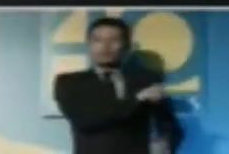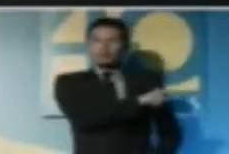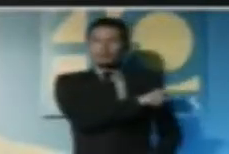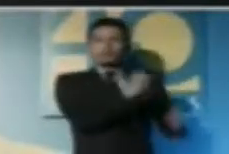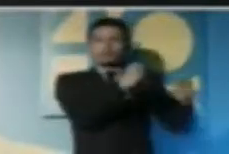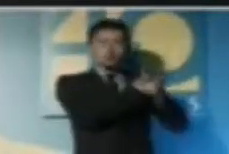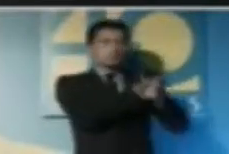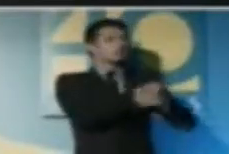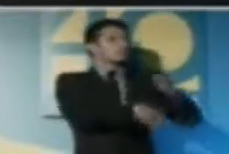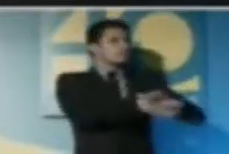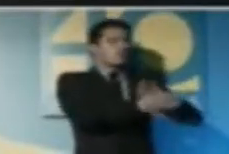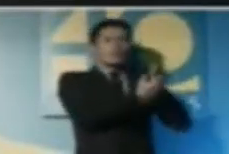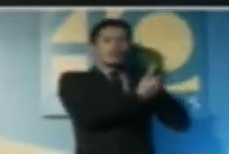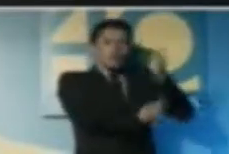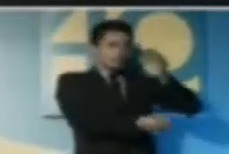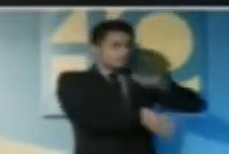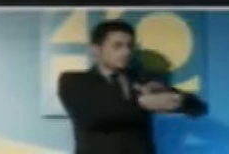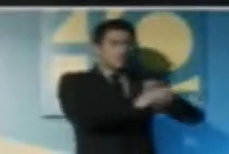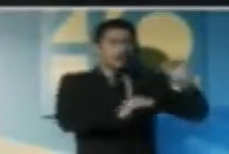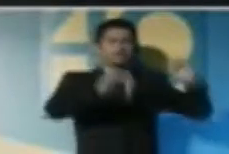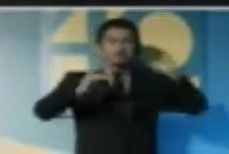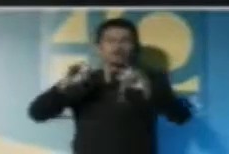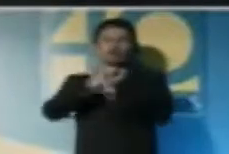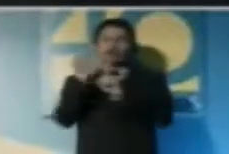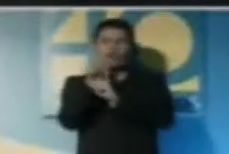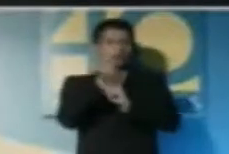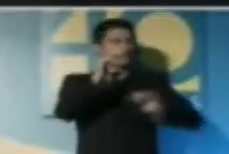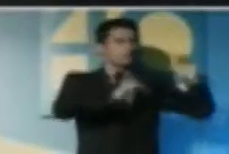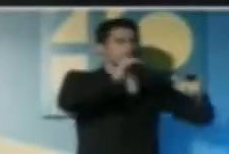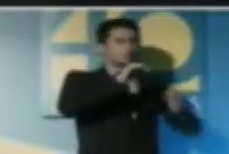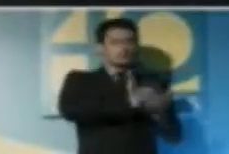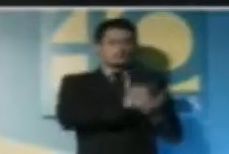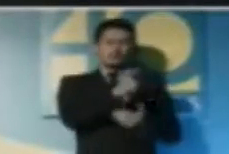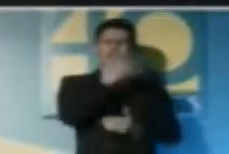pobreza persiste y la inequidad social ha sido una constante que nos debe avergonzar.